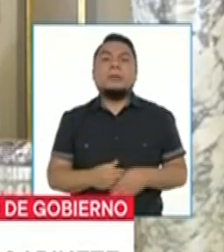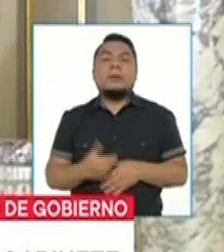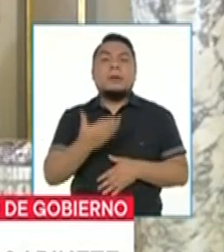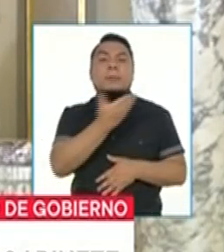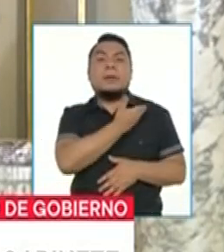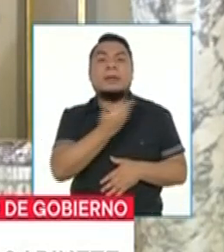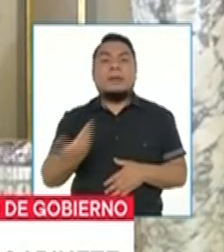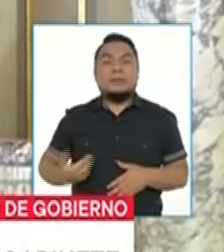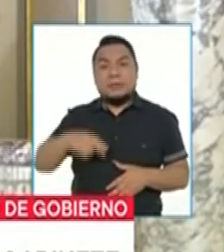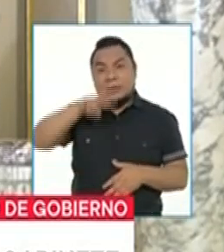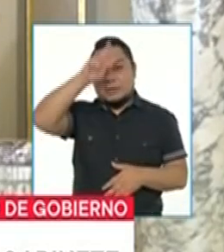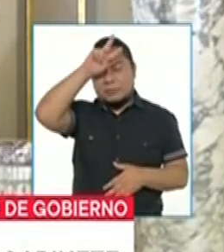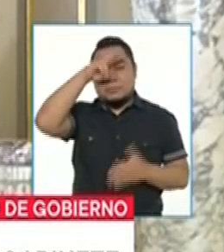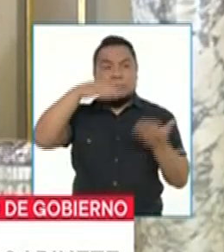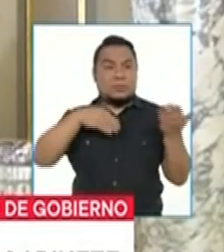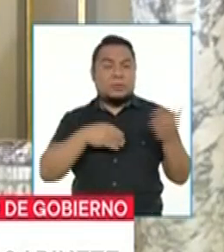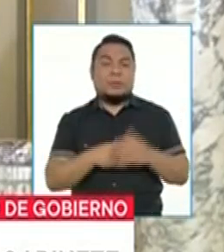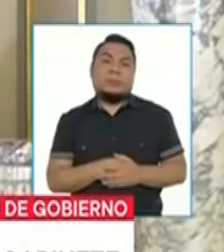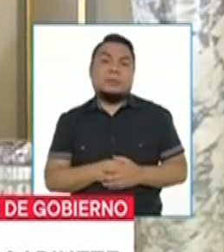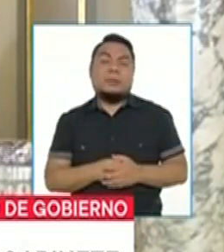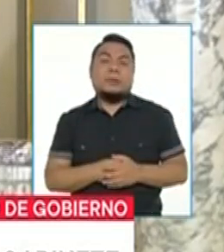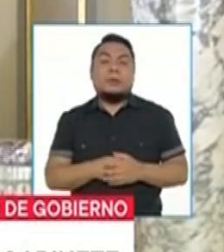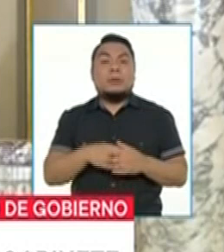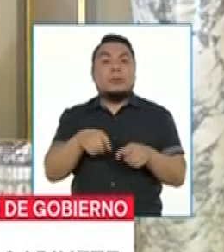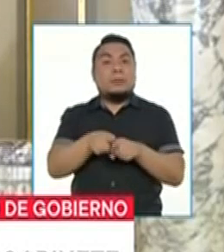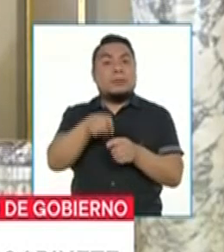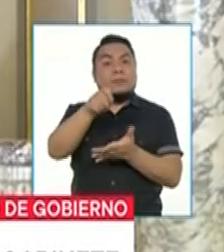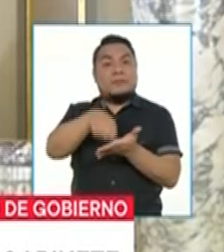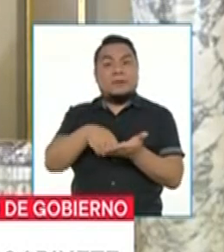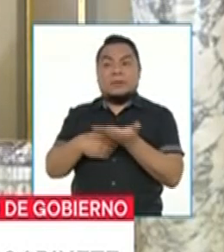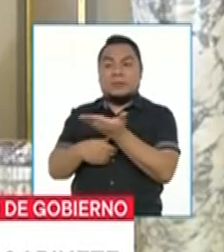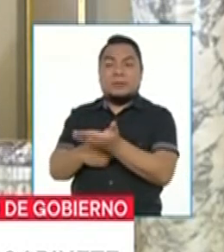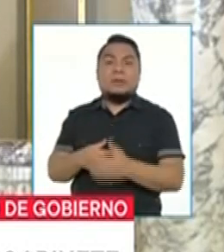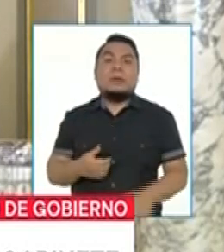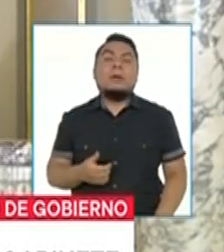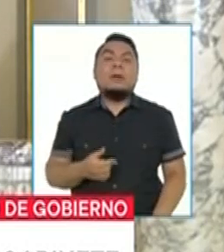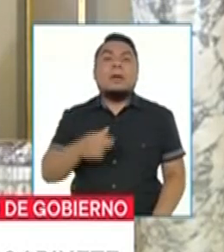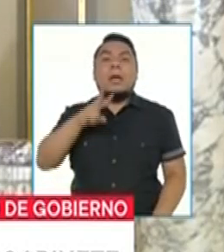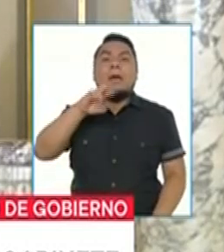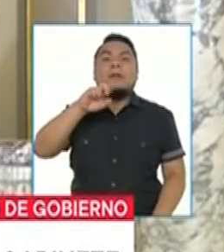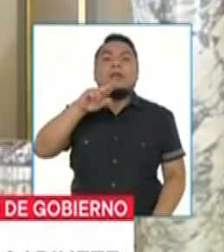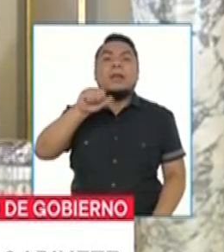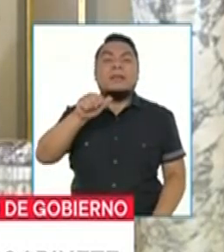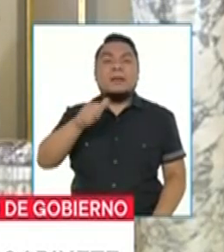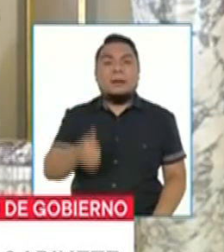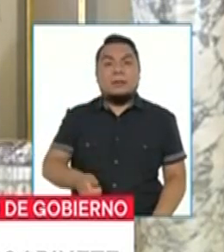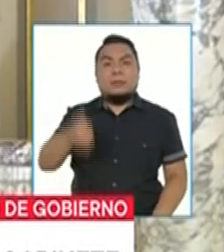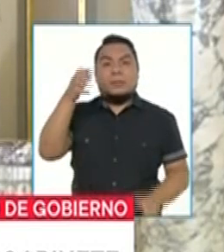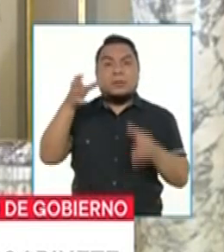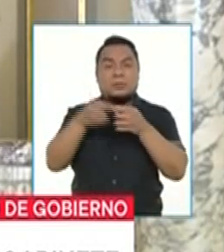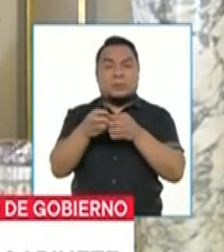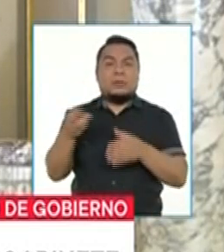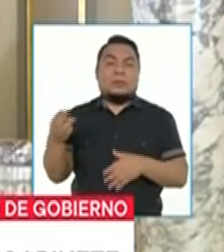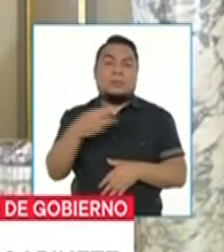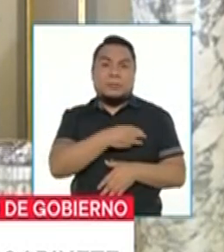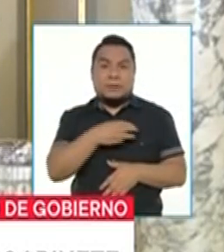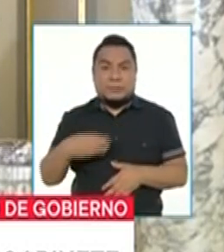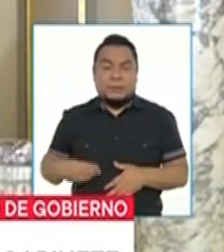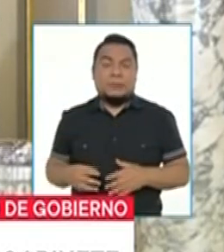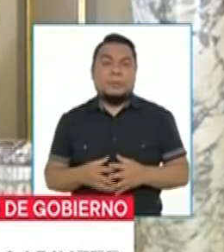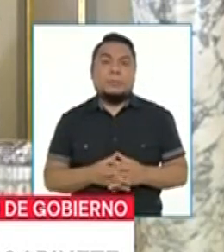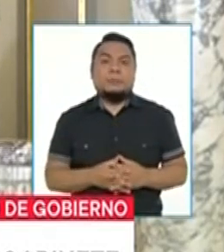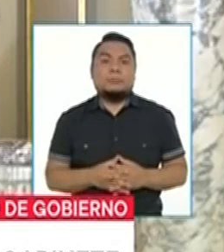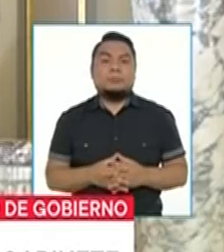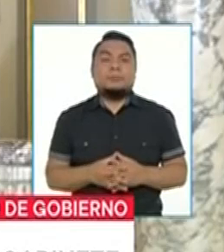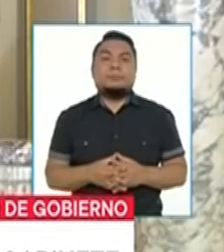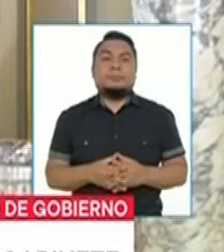nuestros televidentes lo están haciendo. Vamos ahora a las cosas no tan buenas. Es decir,